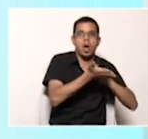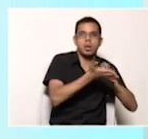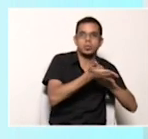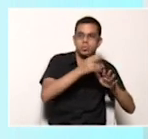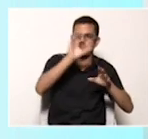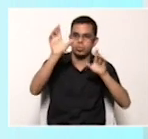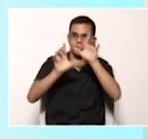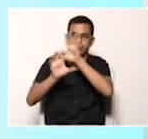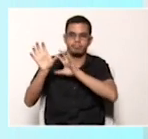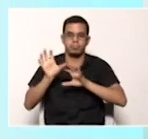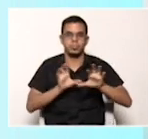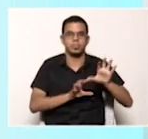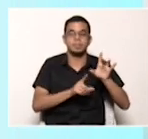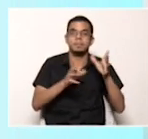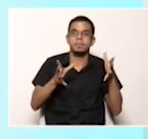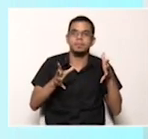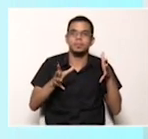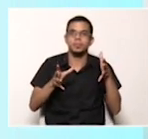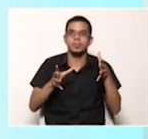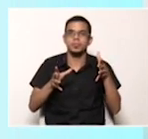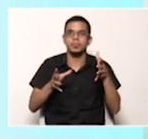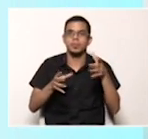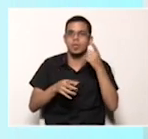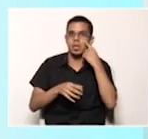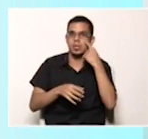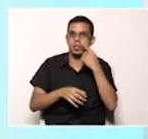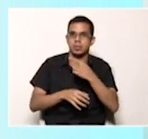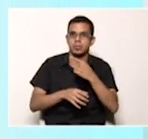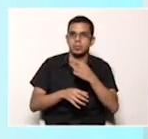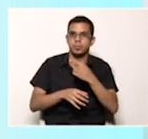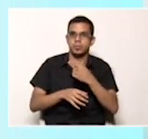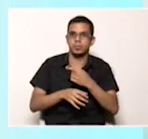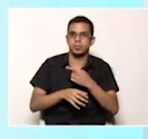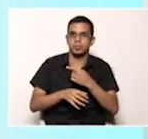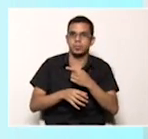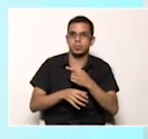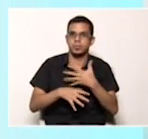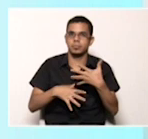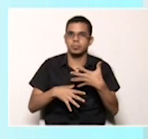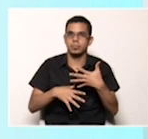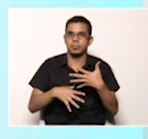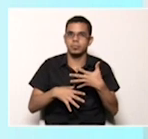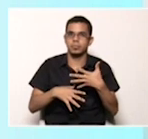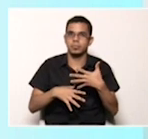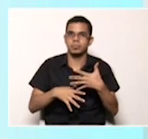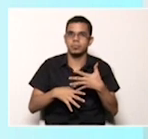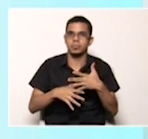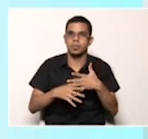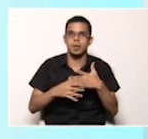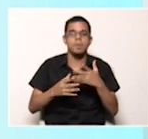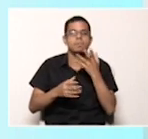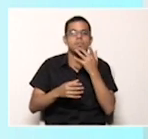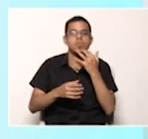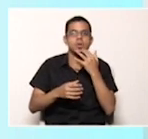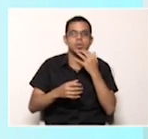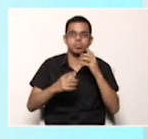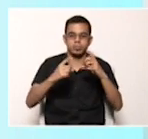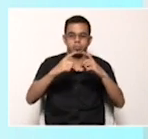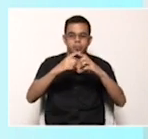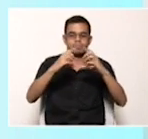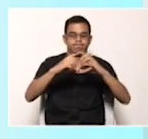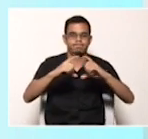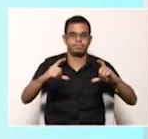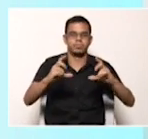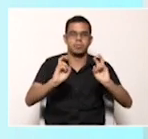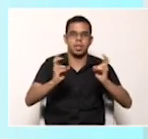como aparece en la lámina, la estructura es la siguiente. La raíz es las raíces, ¿verdad?, corresponden